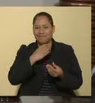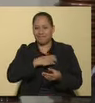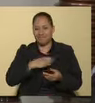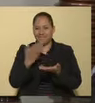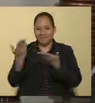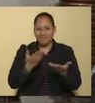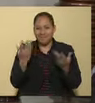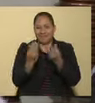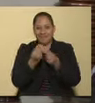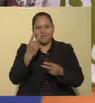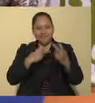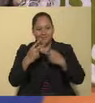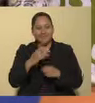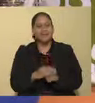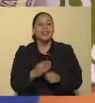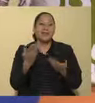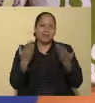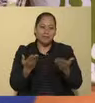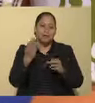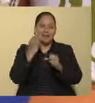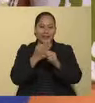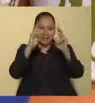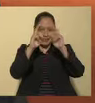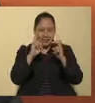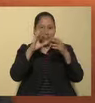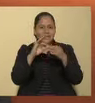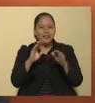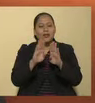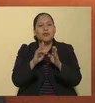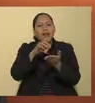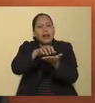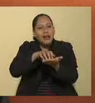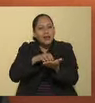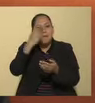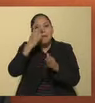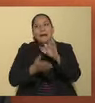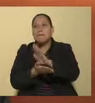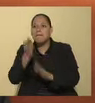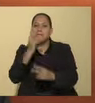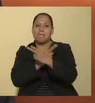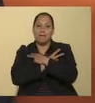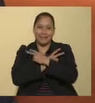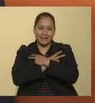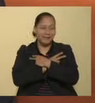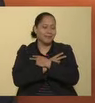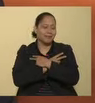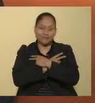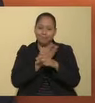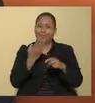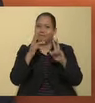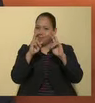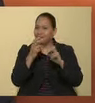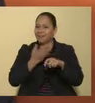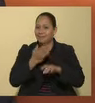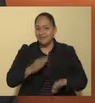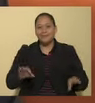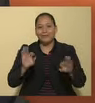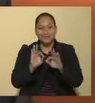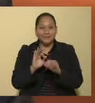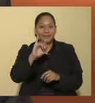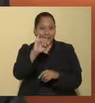aquí. Y bueno, vamos a hablar de cómo ahorrar para irnos de vacaciones. ¿Qué tema tan importante? Pues es un tema muy importante